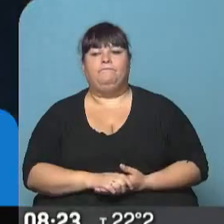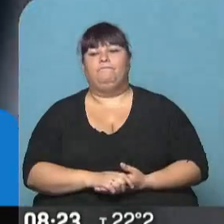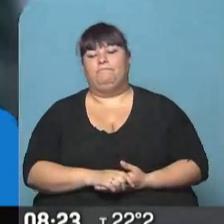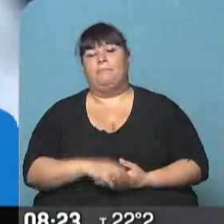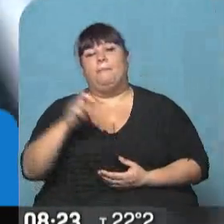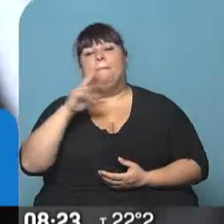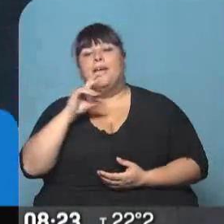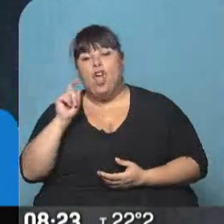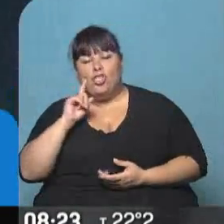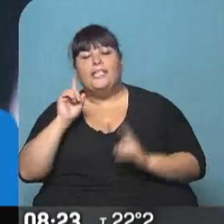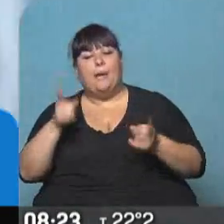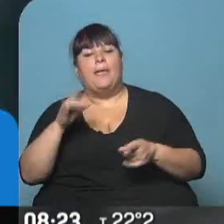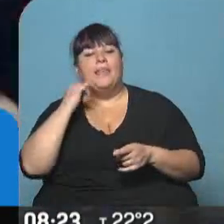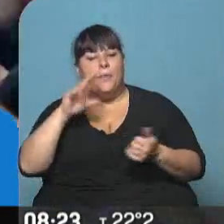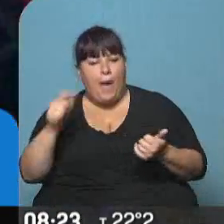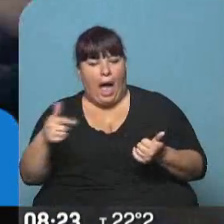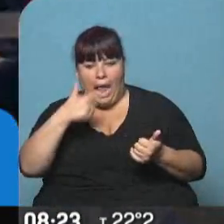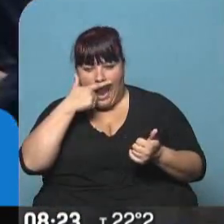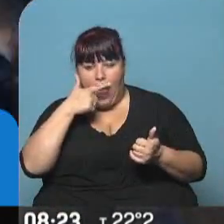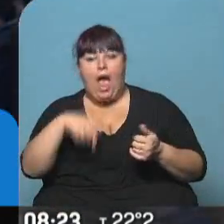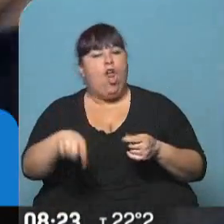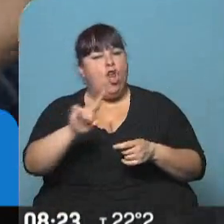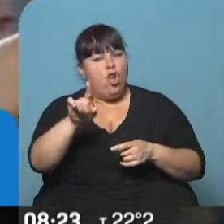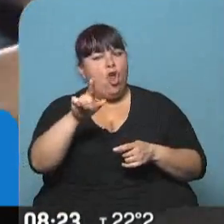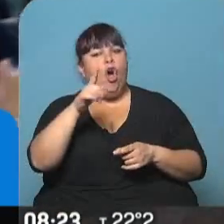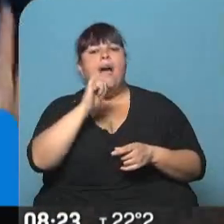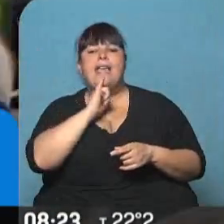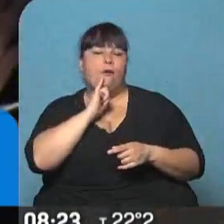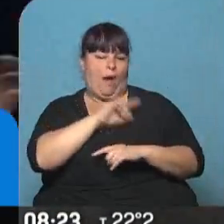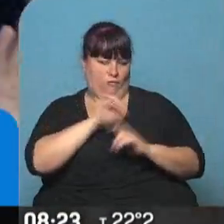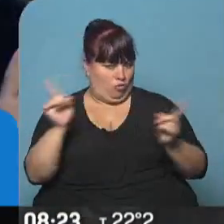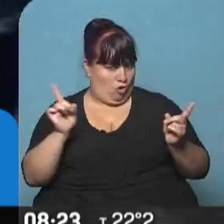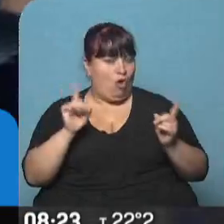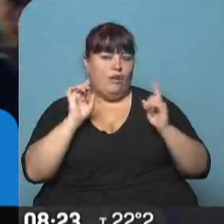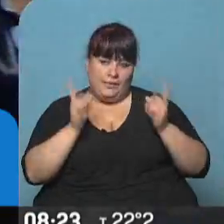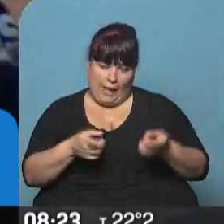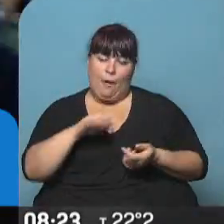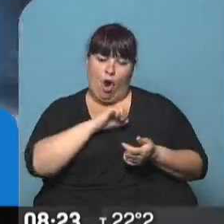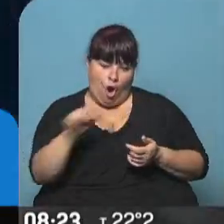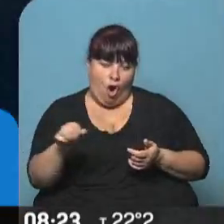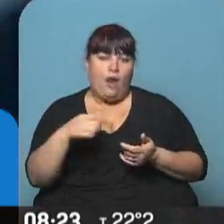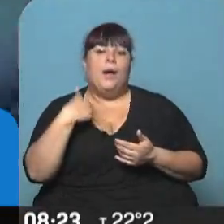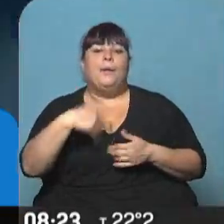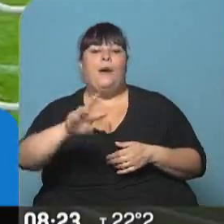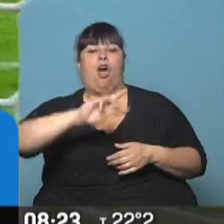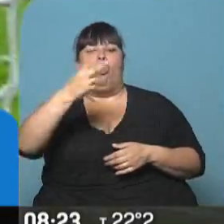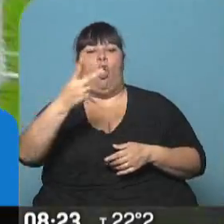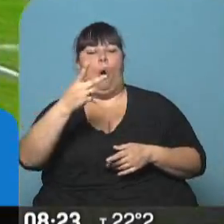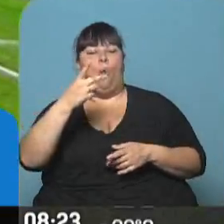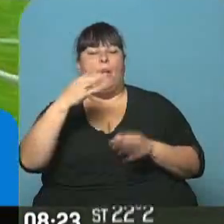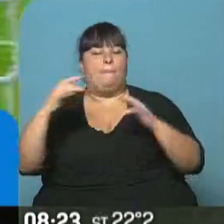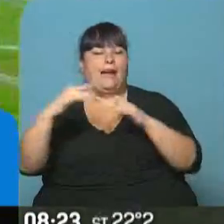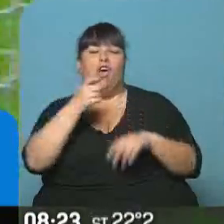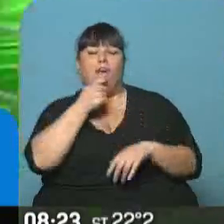Diego Perotti se va a sumar a Dybala, se va a sumar, no en este caso, Higuaín, que también marcó goles a lo que va a ser la doble jornada